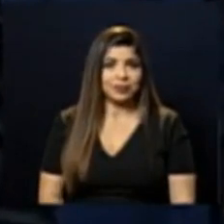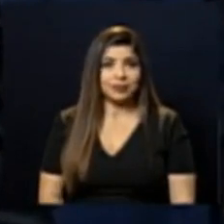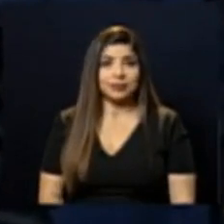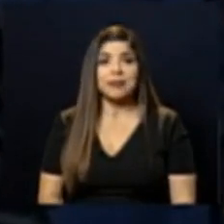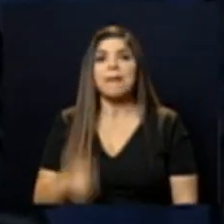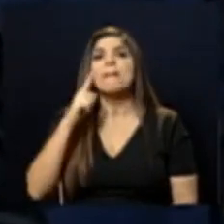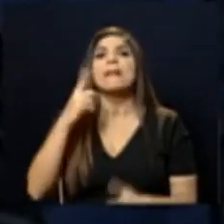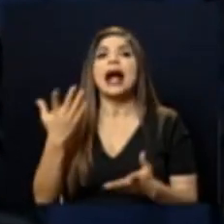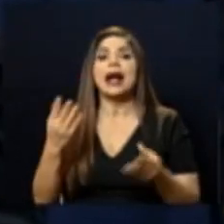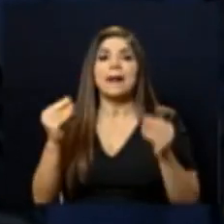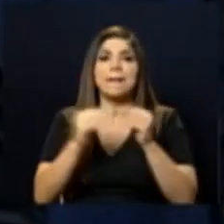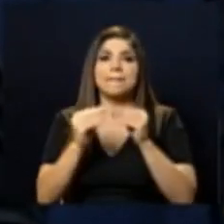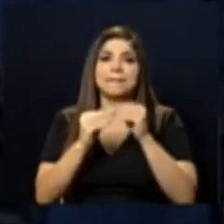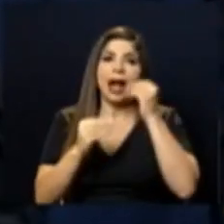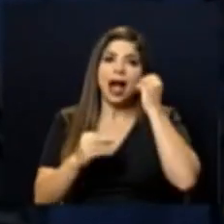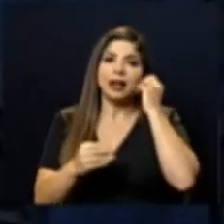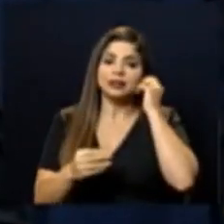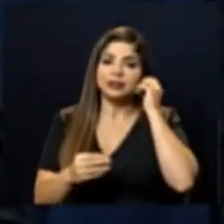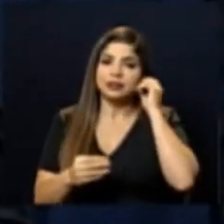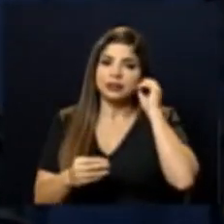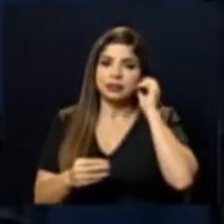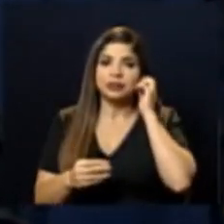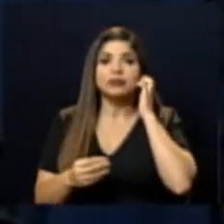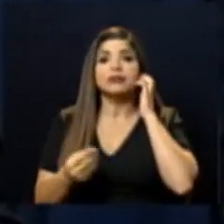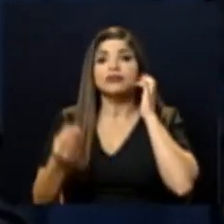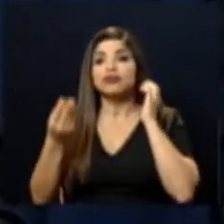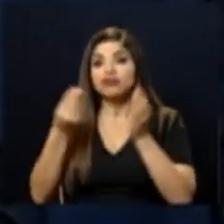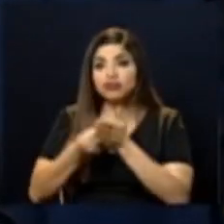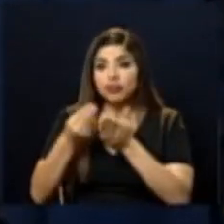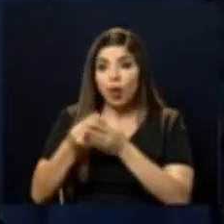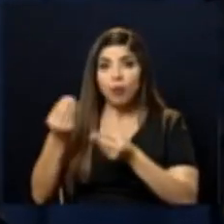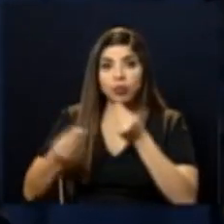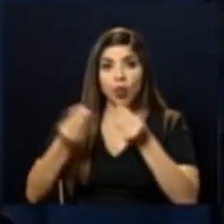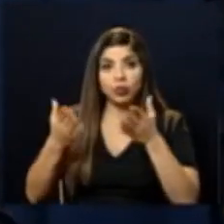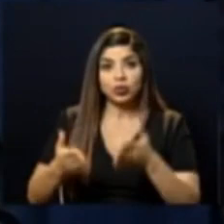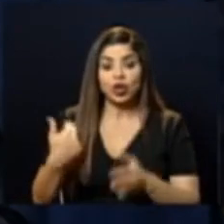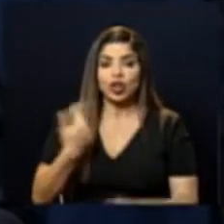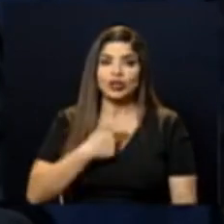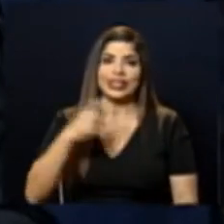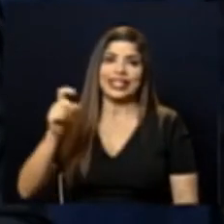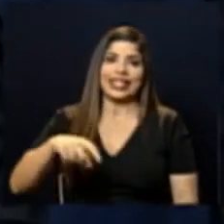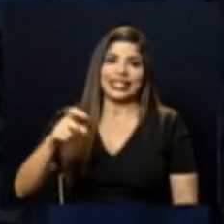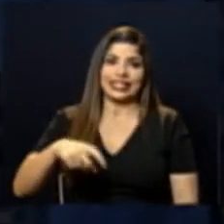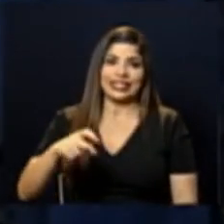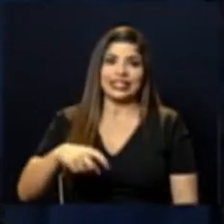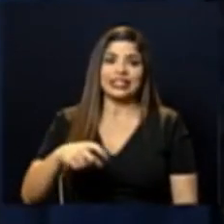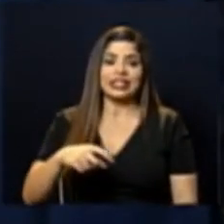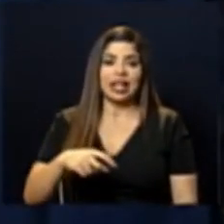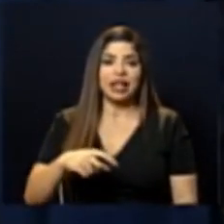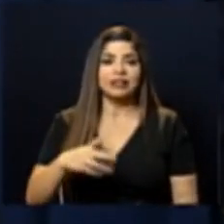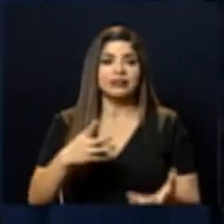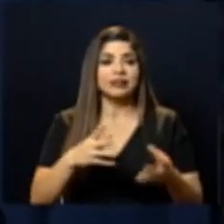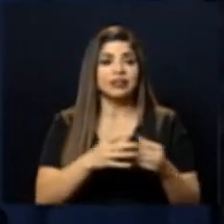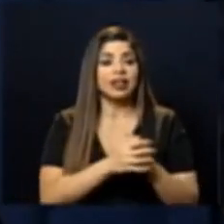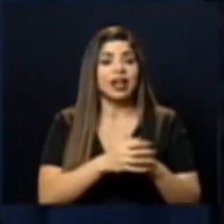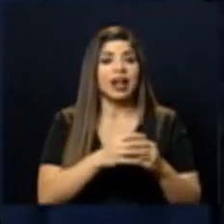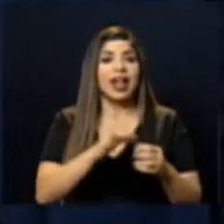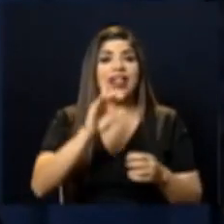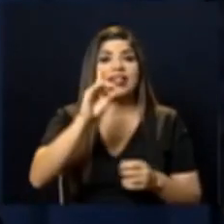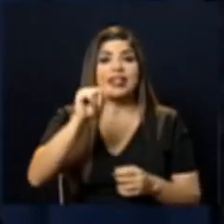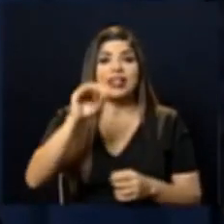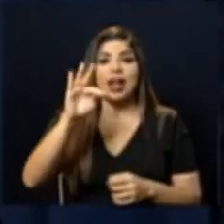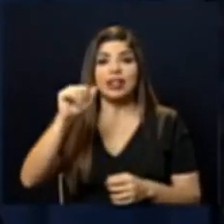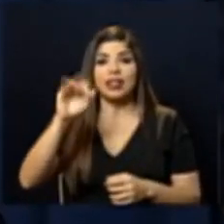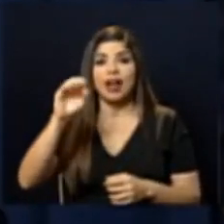Para tener más disponibilidad de capital productivo, debemos reducir las comisiones relacionadas con el uso de los